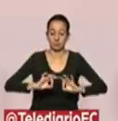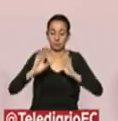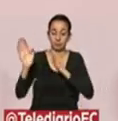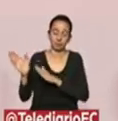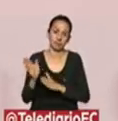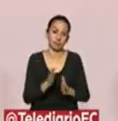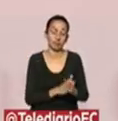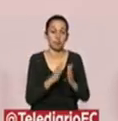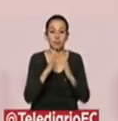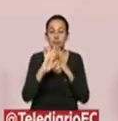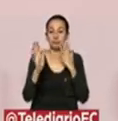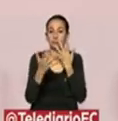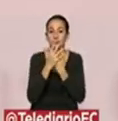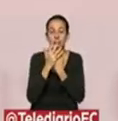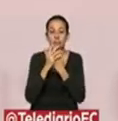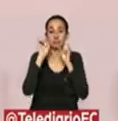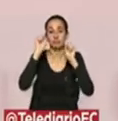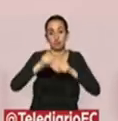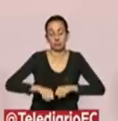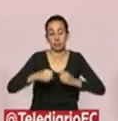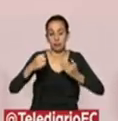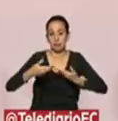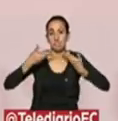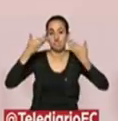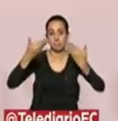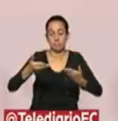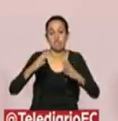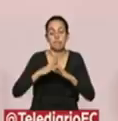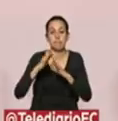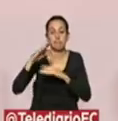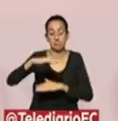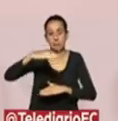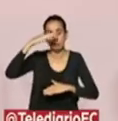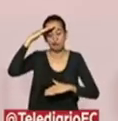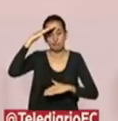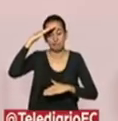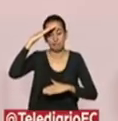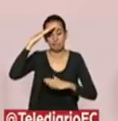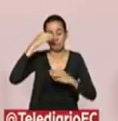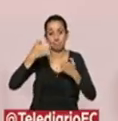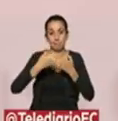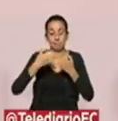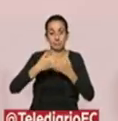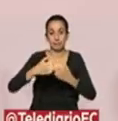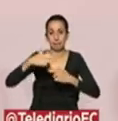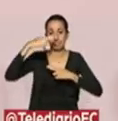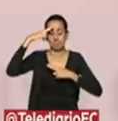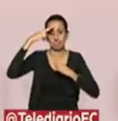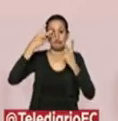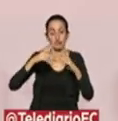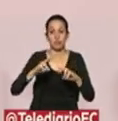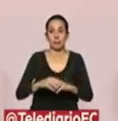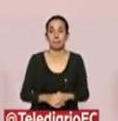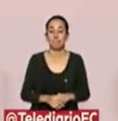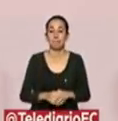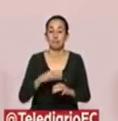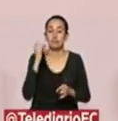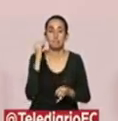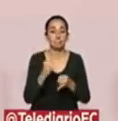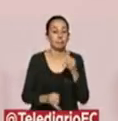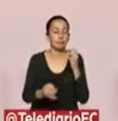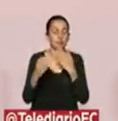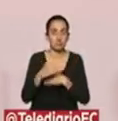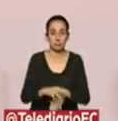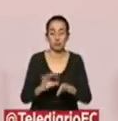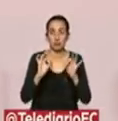en las cárceles a nivel nacional y dispone la movilización de la policía y las fuerzas armadas. Y por último tenemos otro